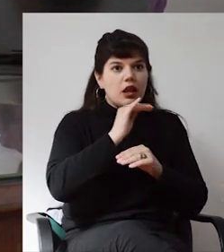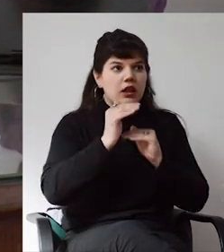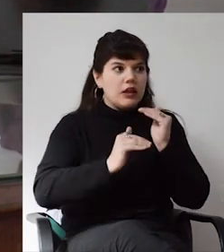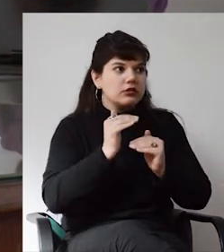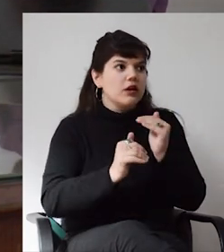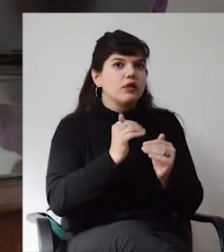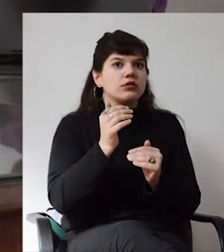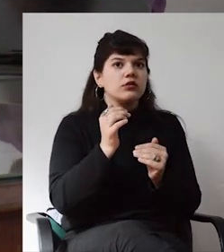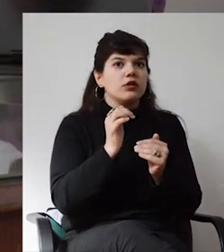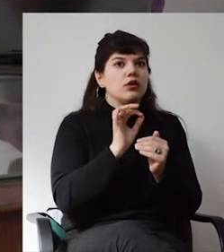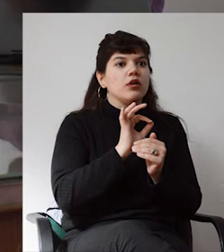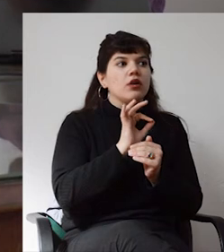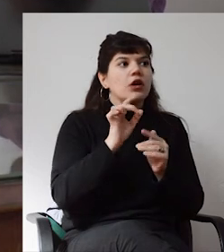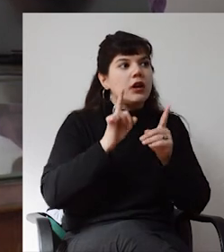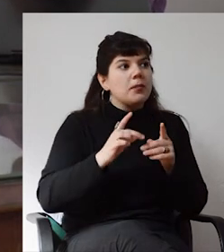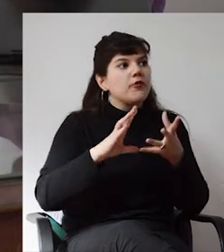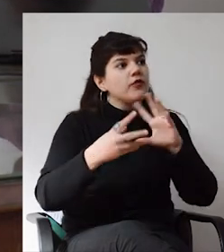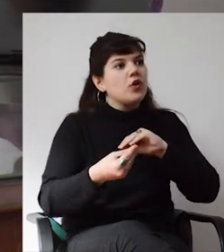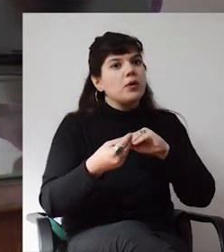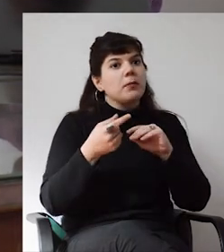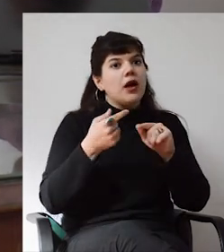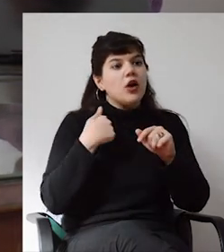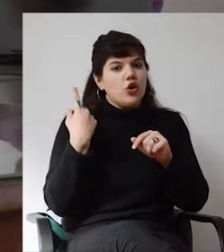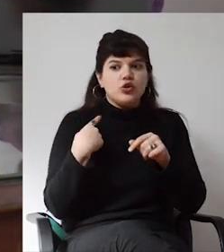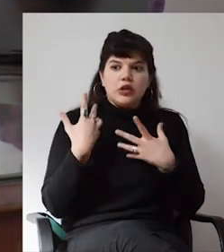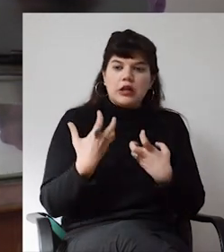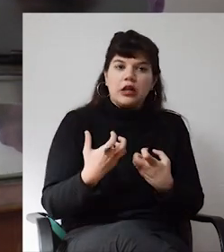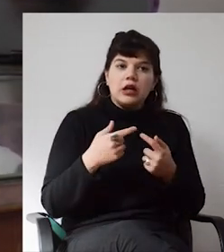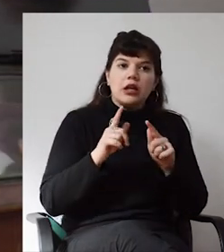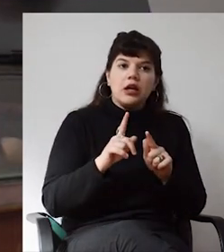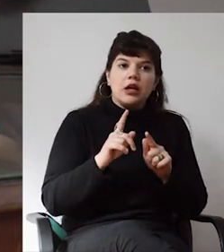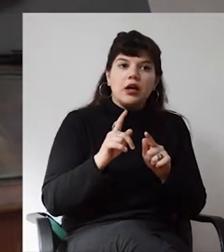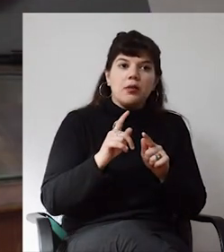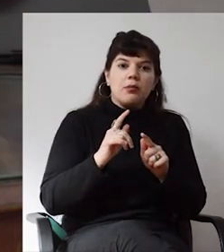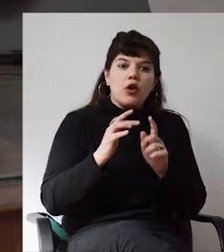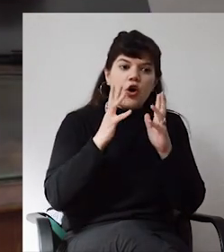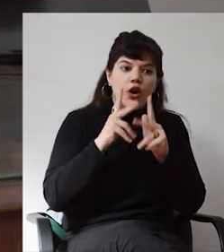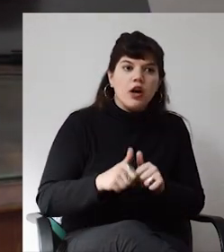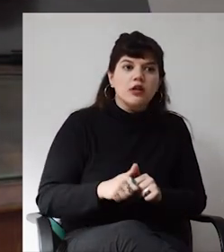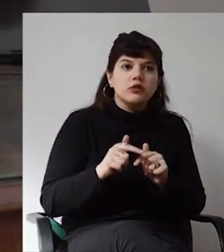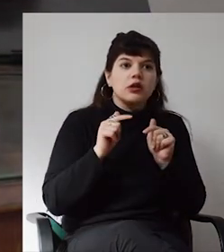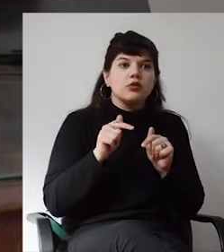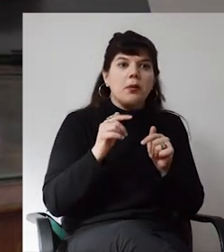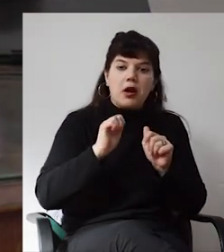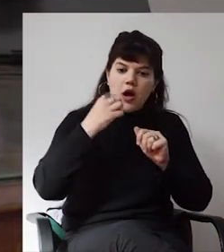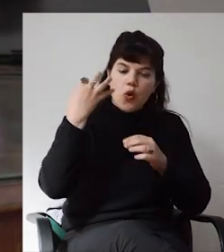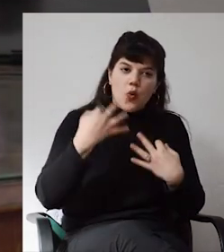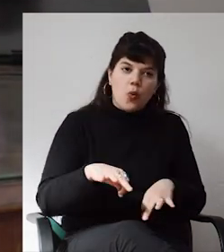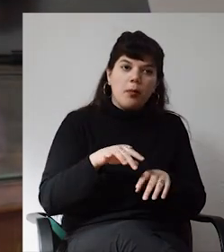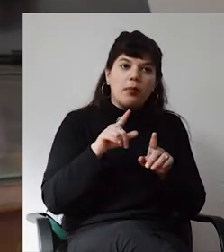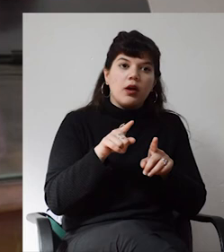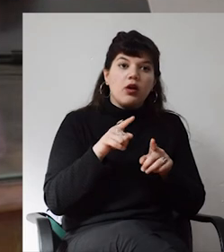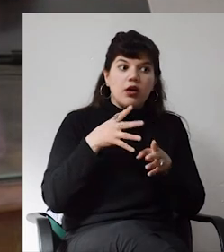de desarrollo y formas en las que nos queremos dar organización para cumplir con